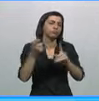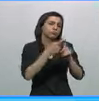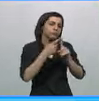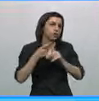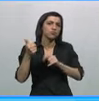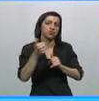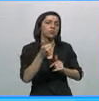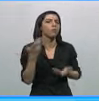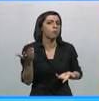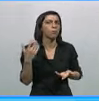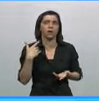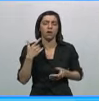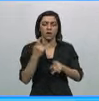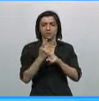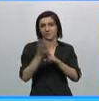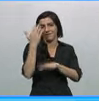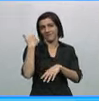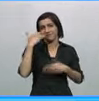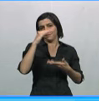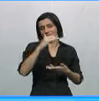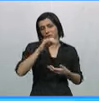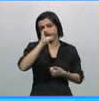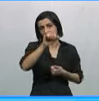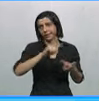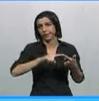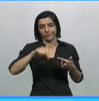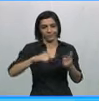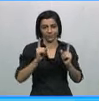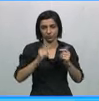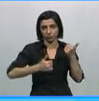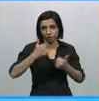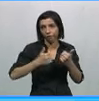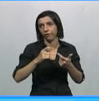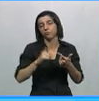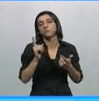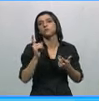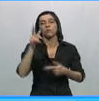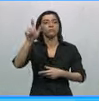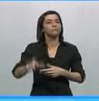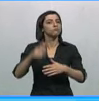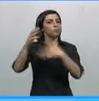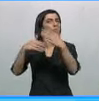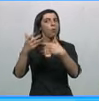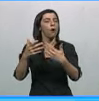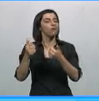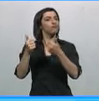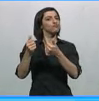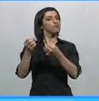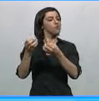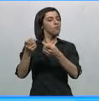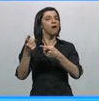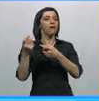ahora el torneo, precisamente porque tiene este tipo de jugadores que hacen de tener un plantel